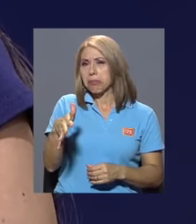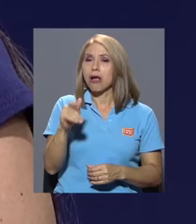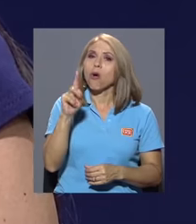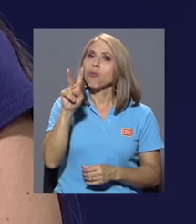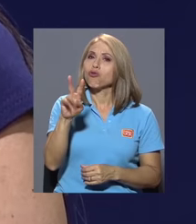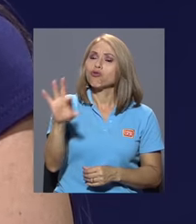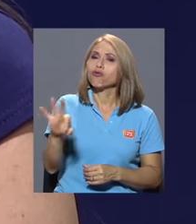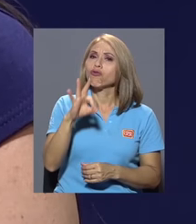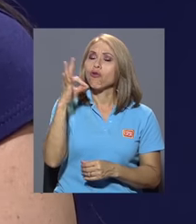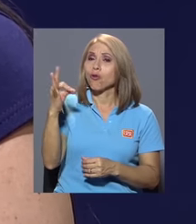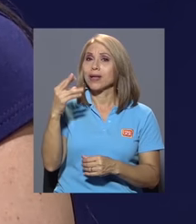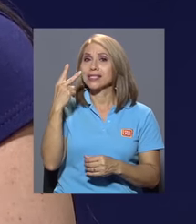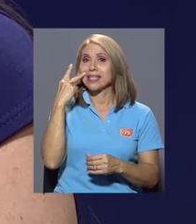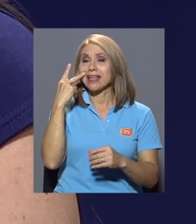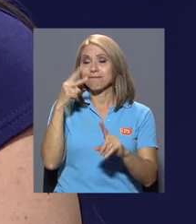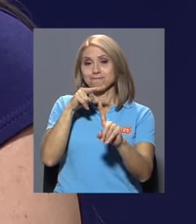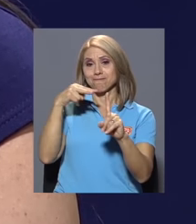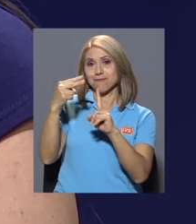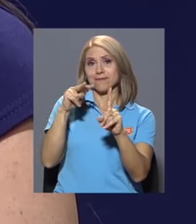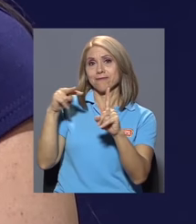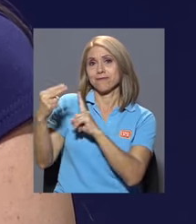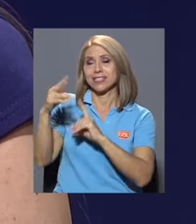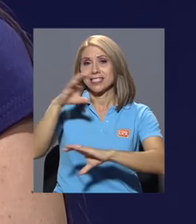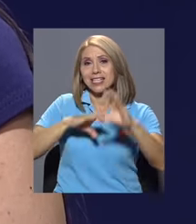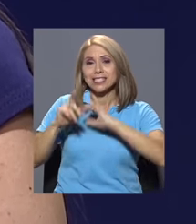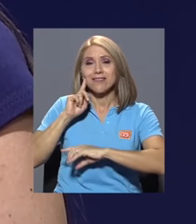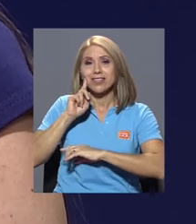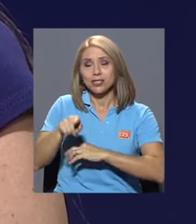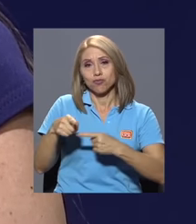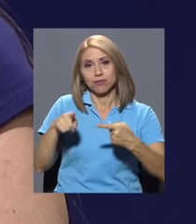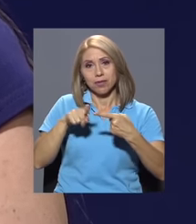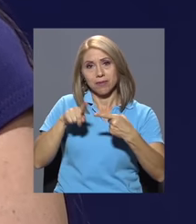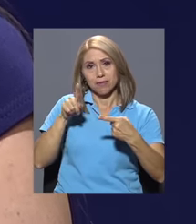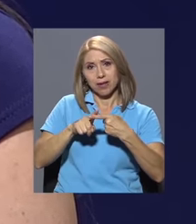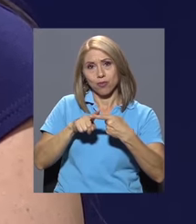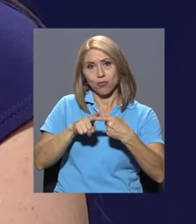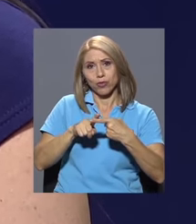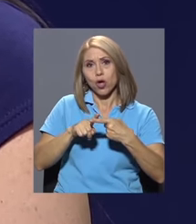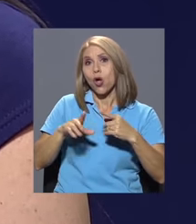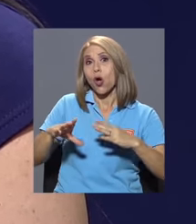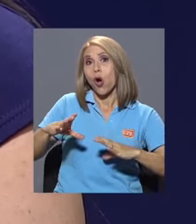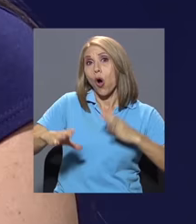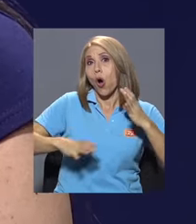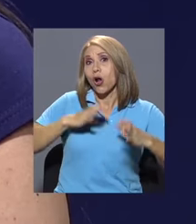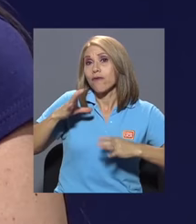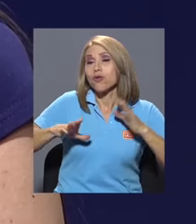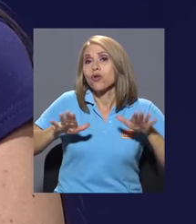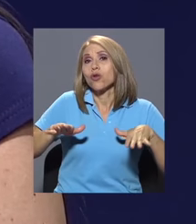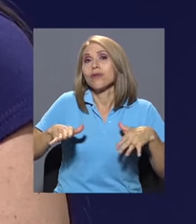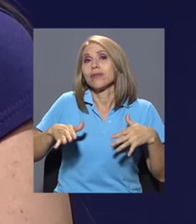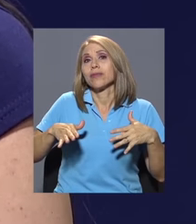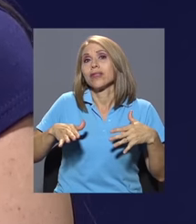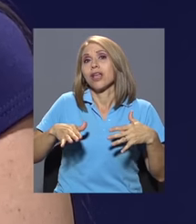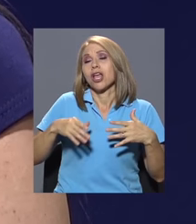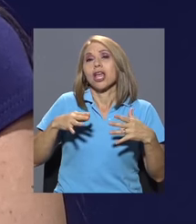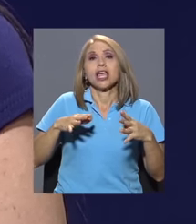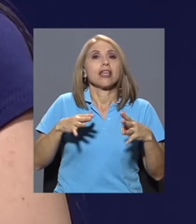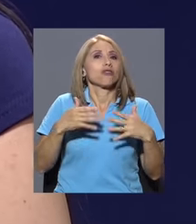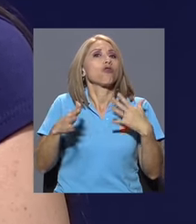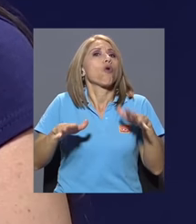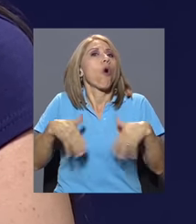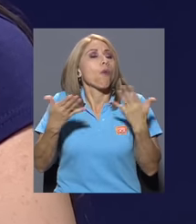de ver a la ciencia ficción. Una es la manera que presenta la Hollywood y que presenta la televisión, que es